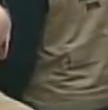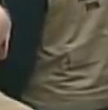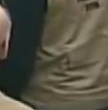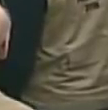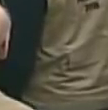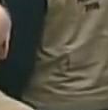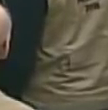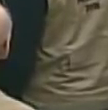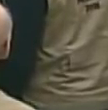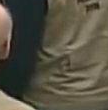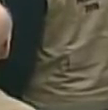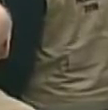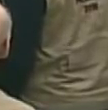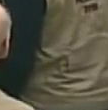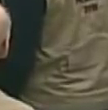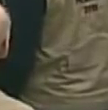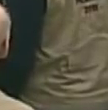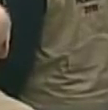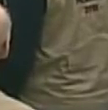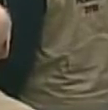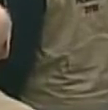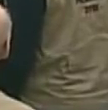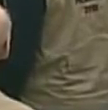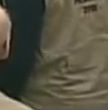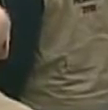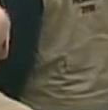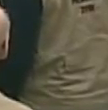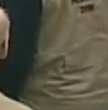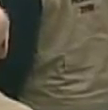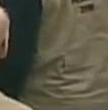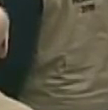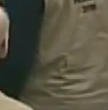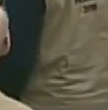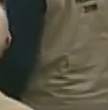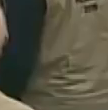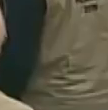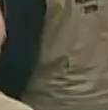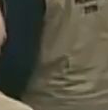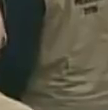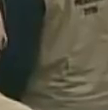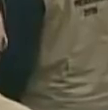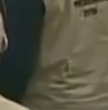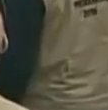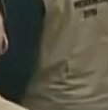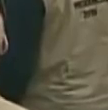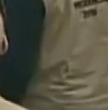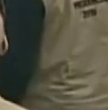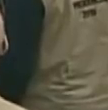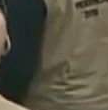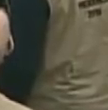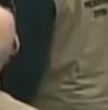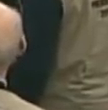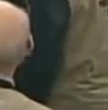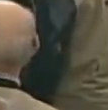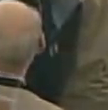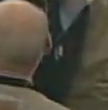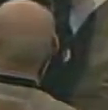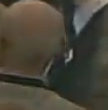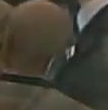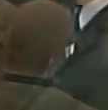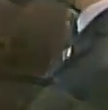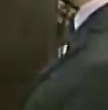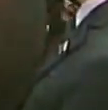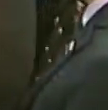con un sistema electoral confiable que ha sido ampliado y perfeccionado desde hace mucho tiempo, luego por